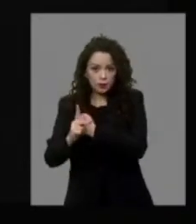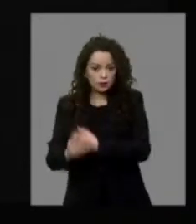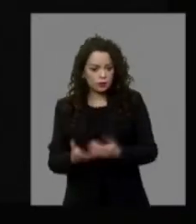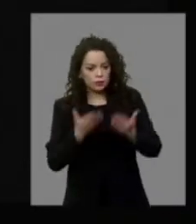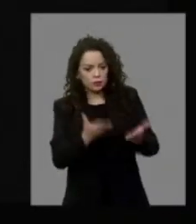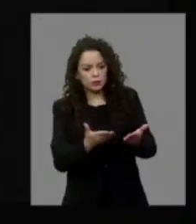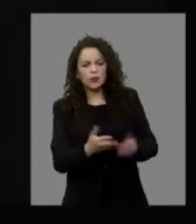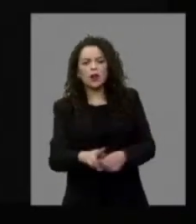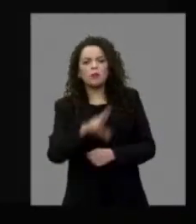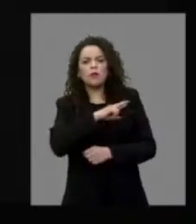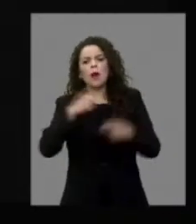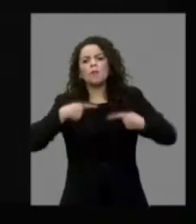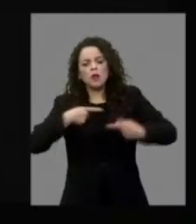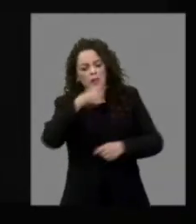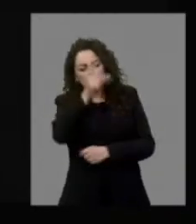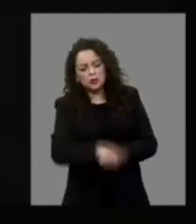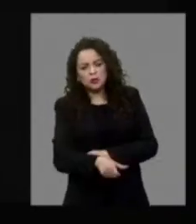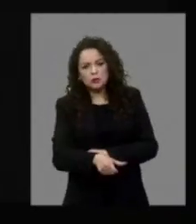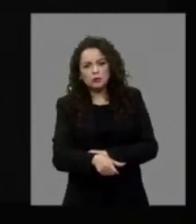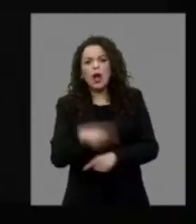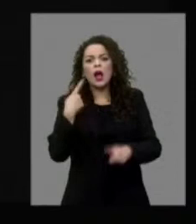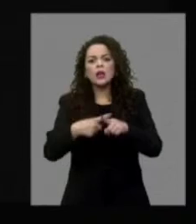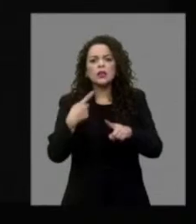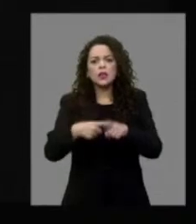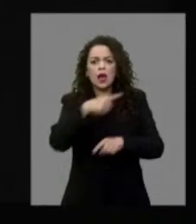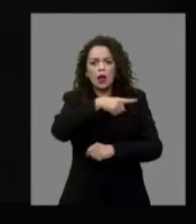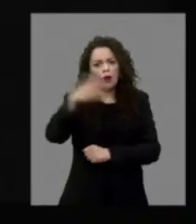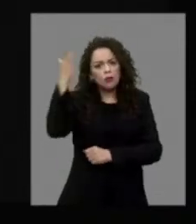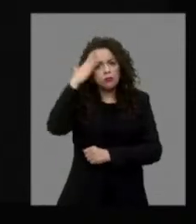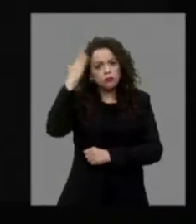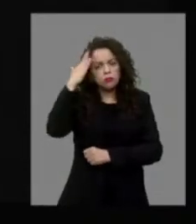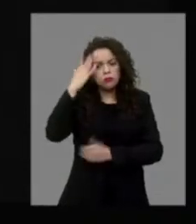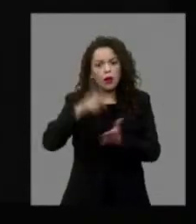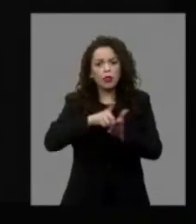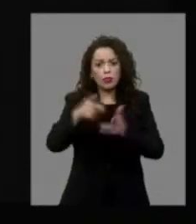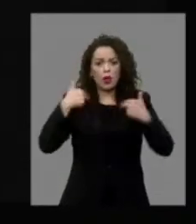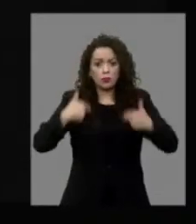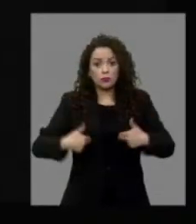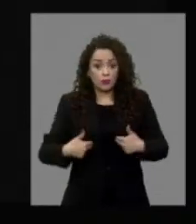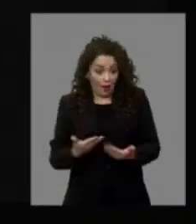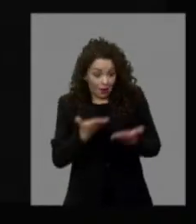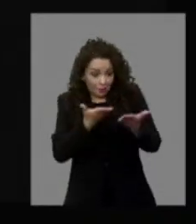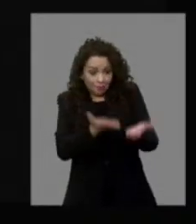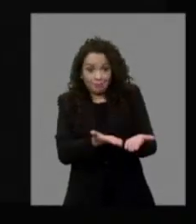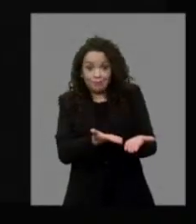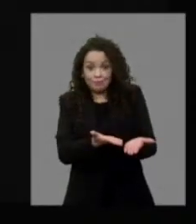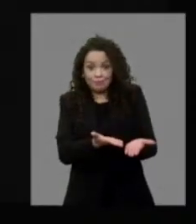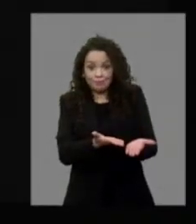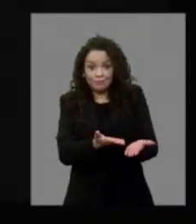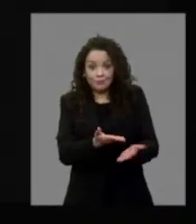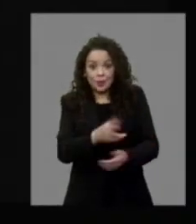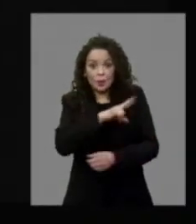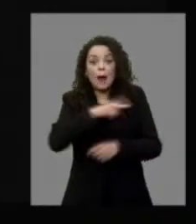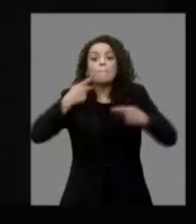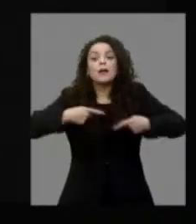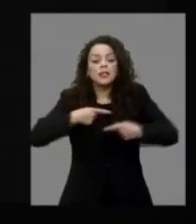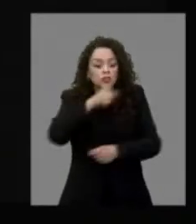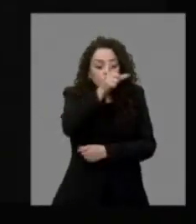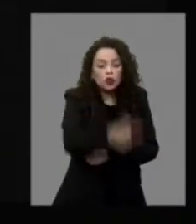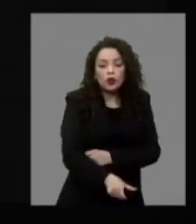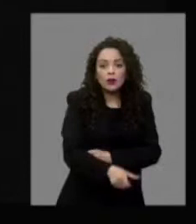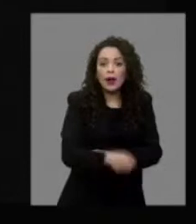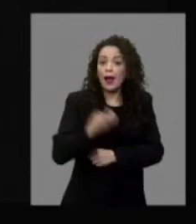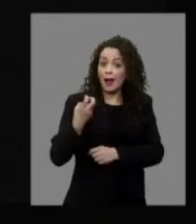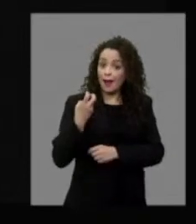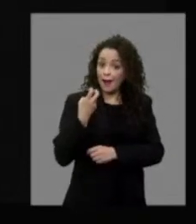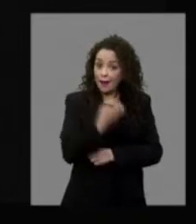de quién es el titular de los derechos humanos, obviamente es el particular, y a favor de ese particular es que se tiene que hacer